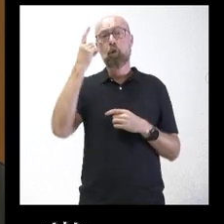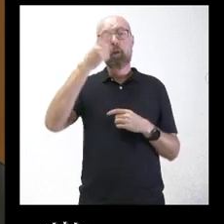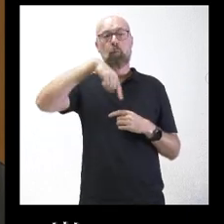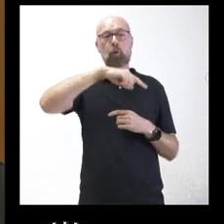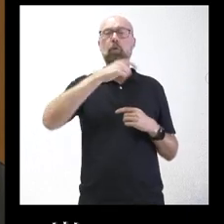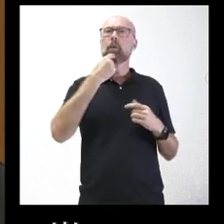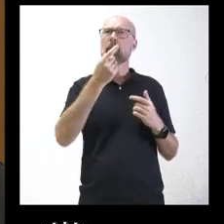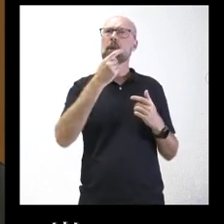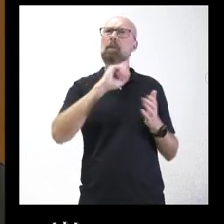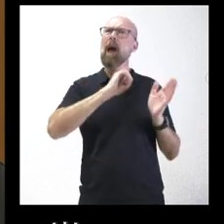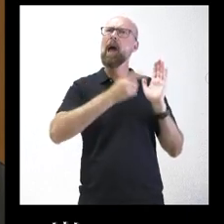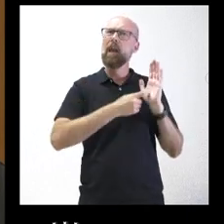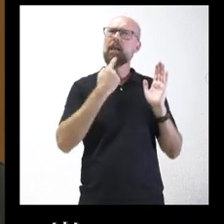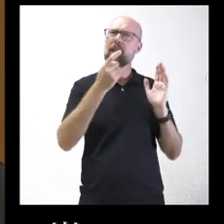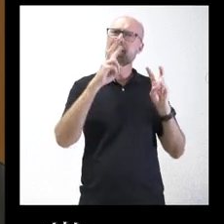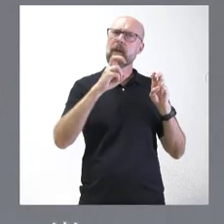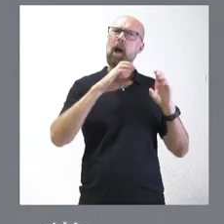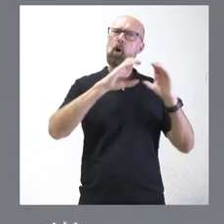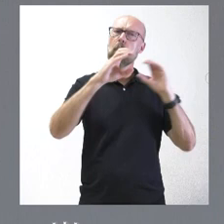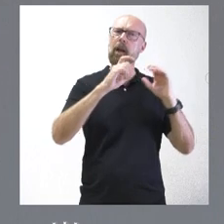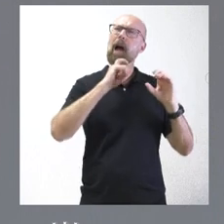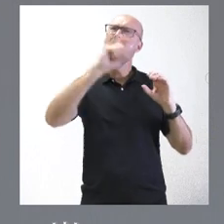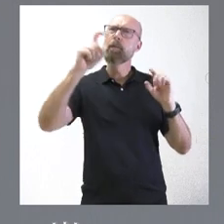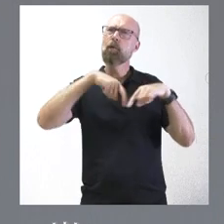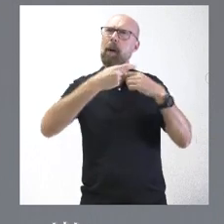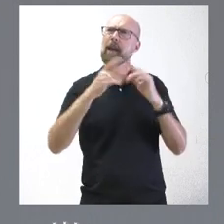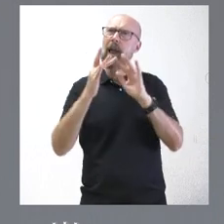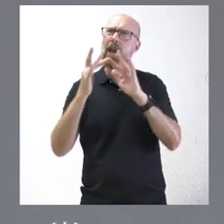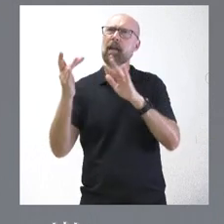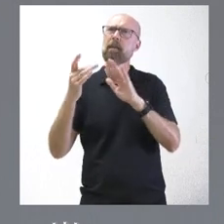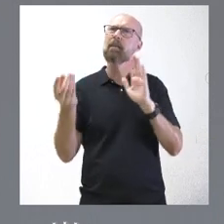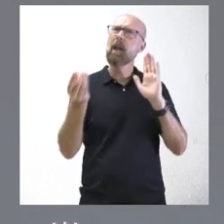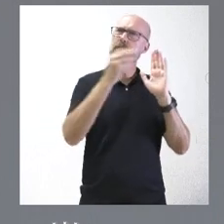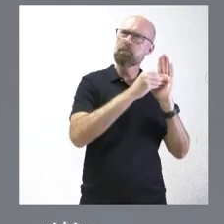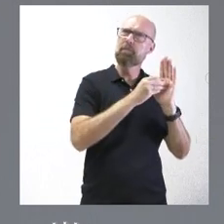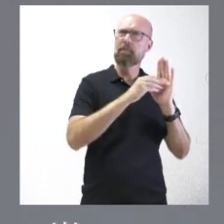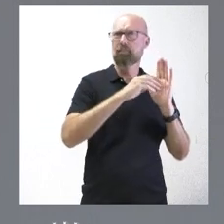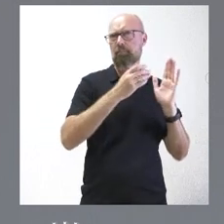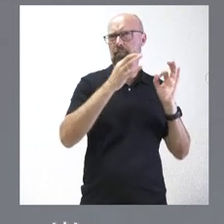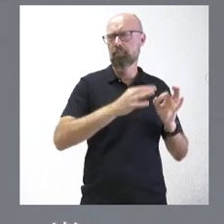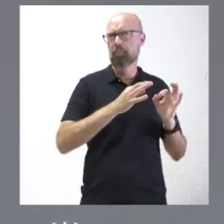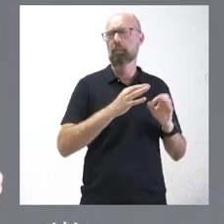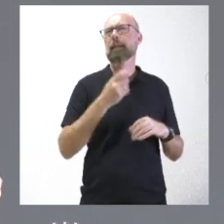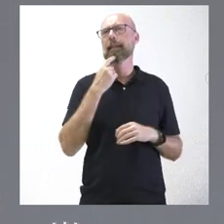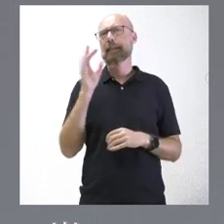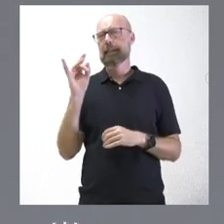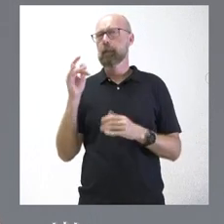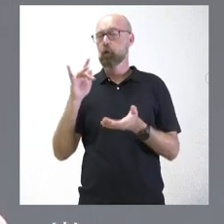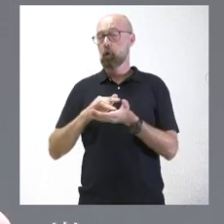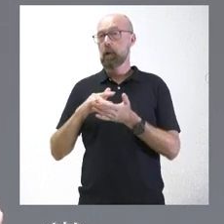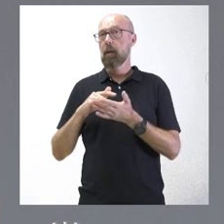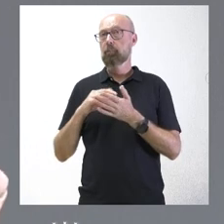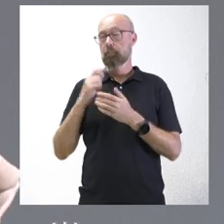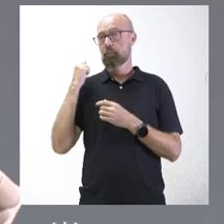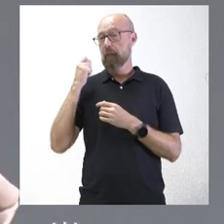por ley la comunicación con los familiares y se reforzó en estos años de trabajo por ejemplo se reforzó todos